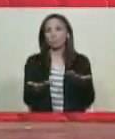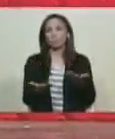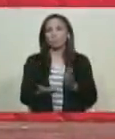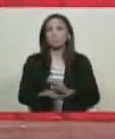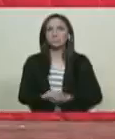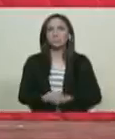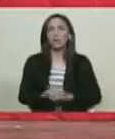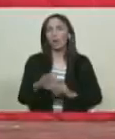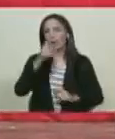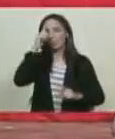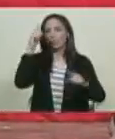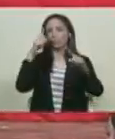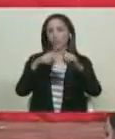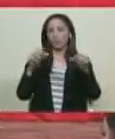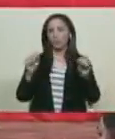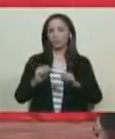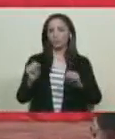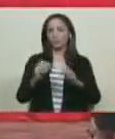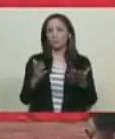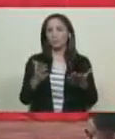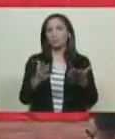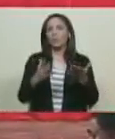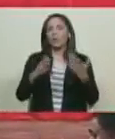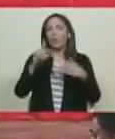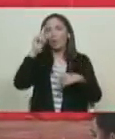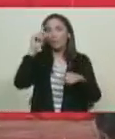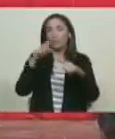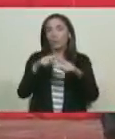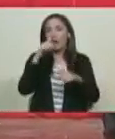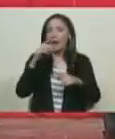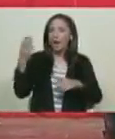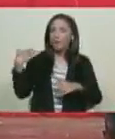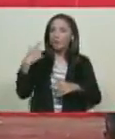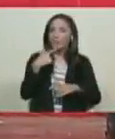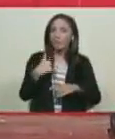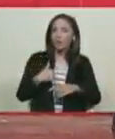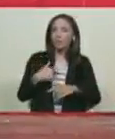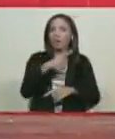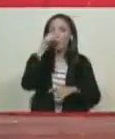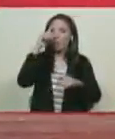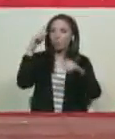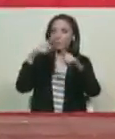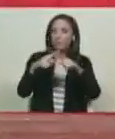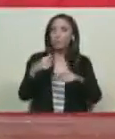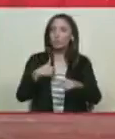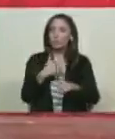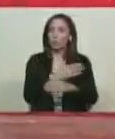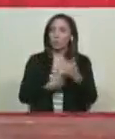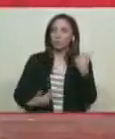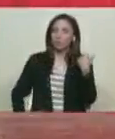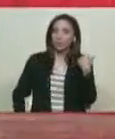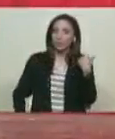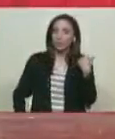es una tarea, pues. Así como ustedes me dieron una tarea hoy, yo de este tema no había